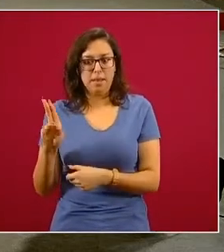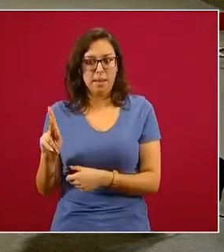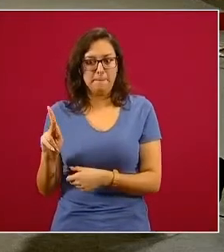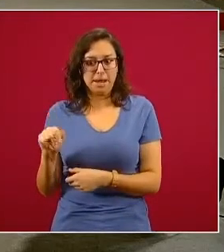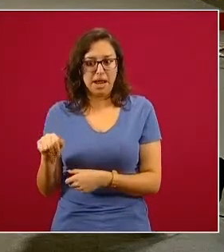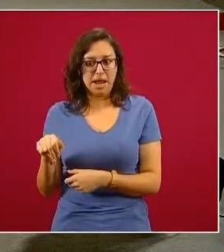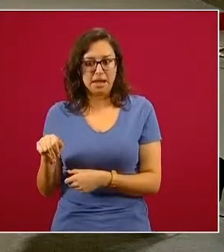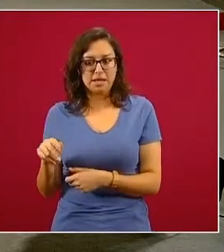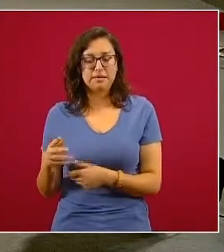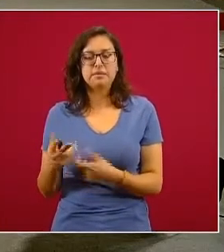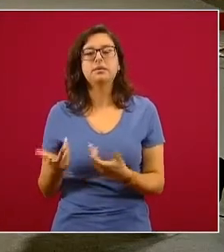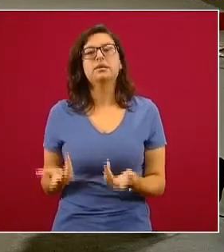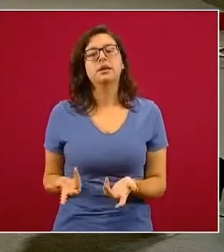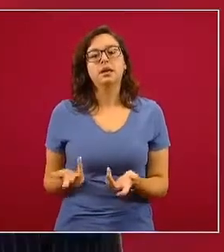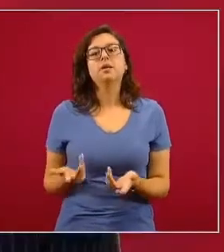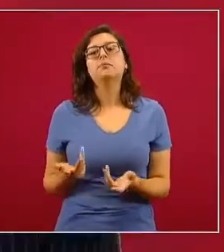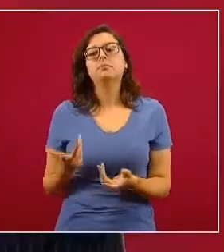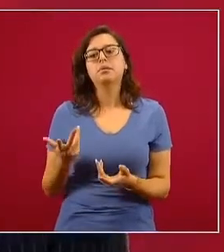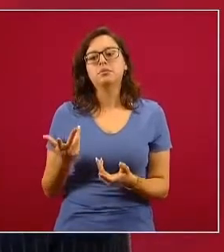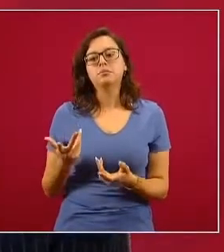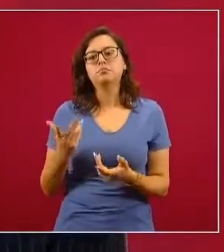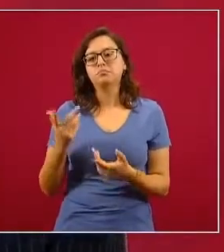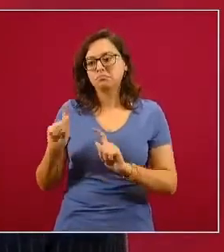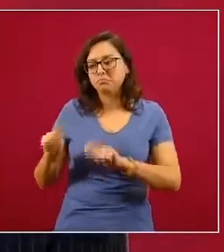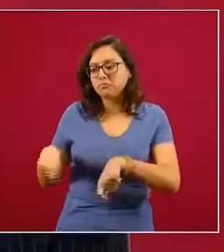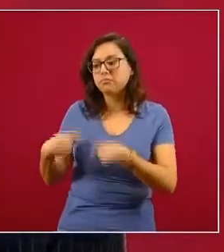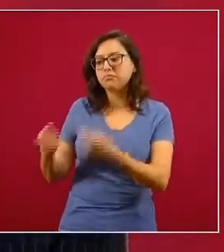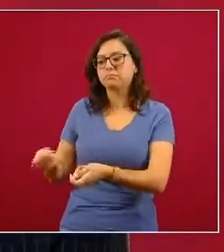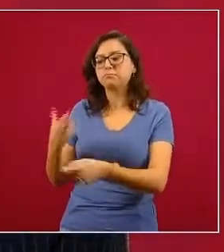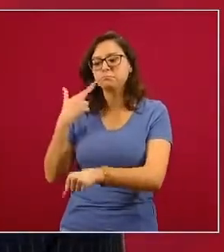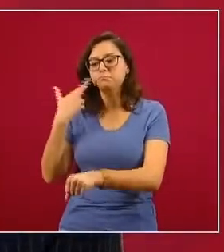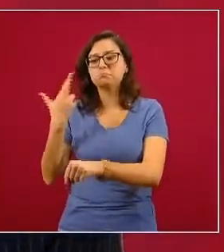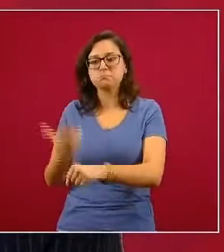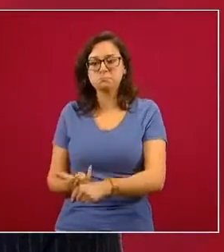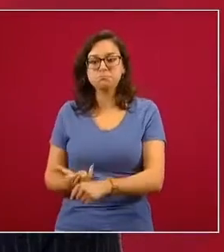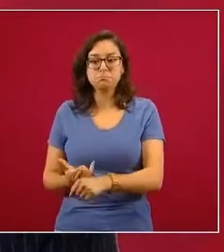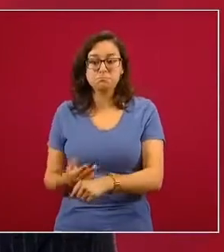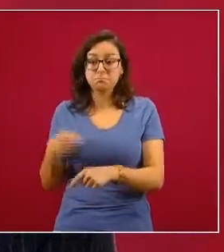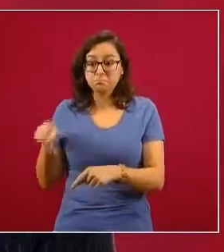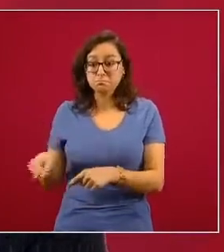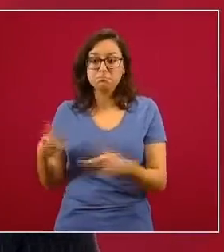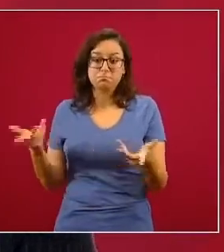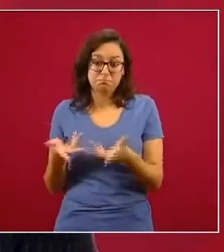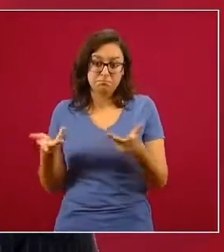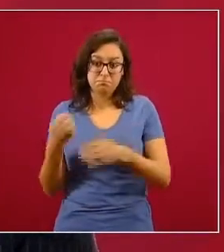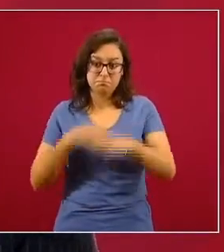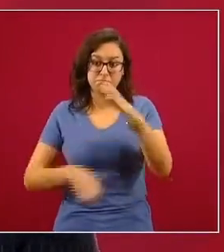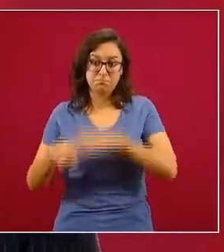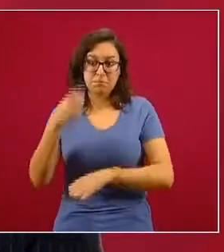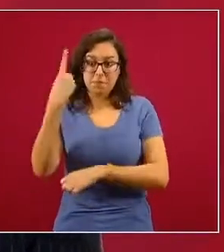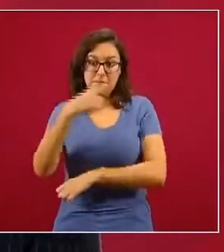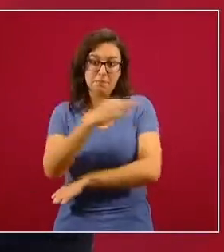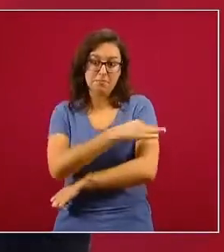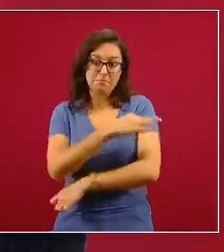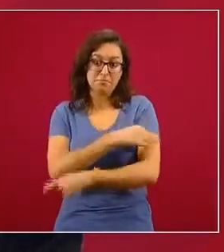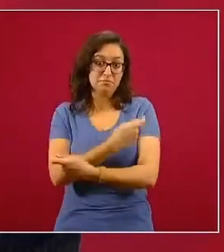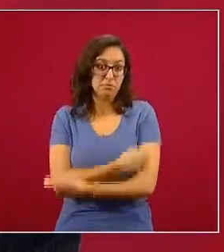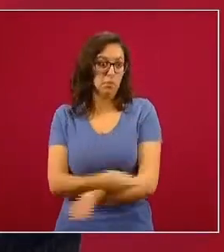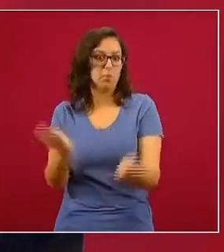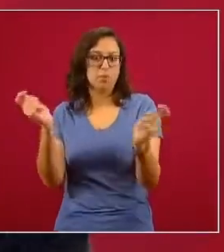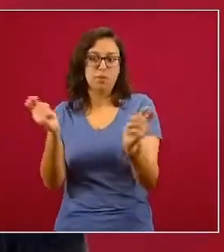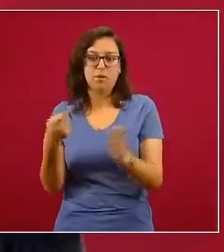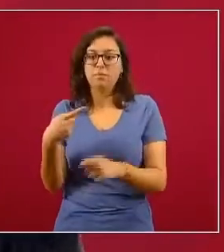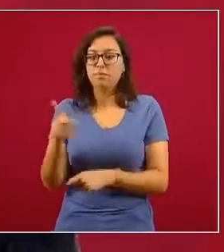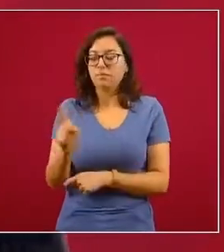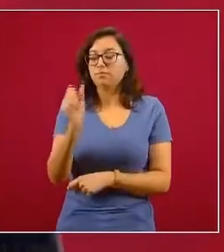la prolongación Carpio. Entonces, le vamos a dar un buen uso y vamos a partir de ella, crear una empresa distribuidora de vacunas. Pero mientras llega